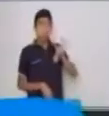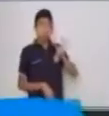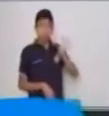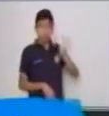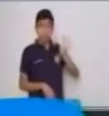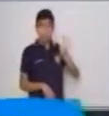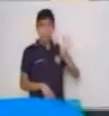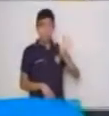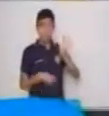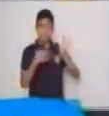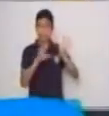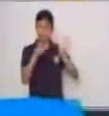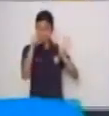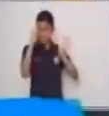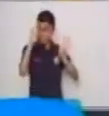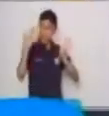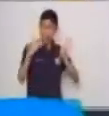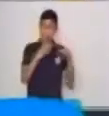que ya había